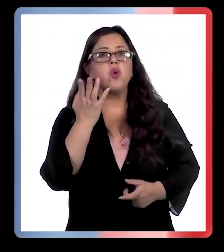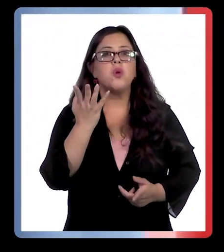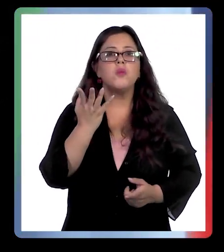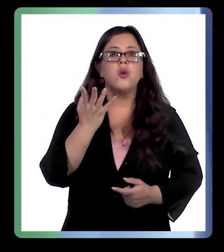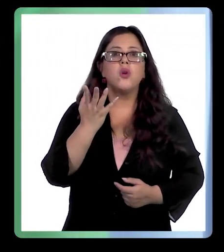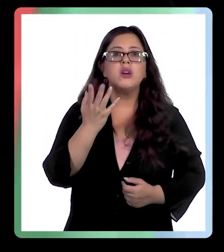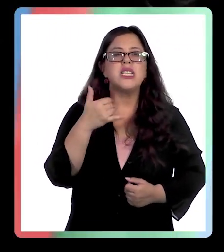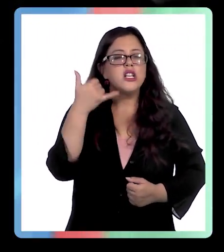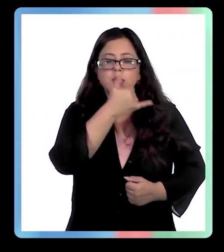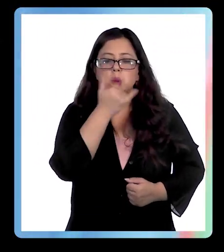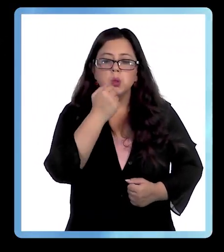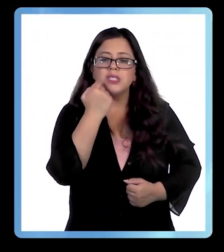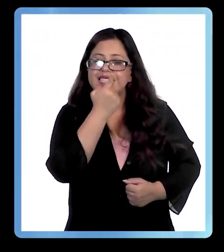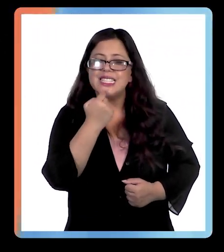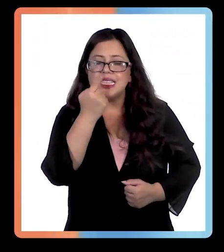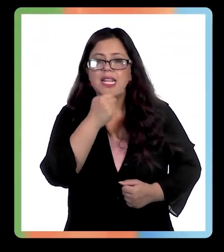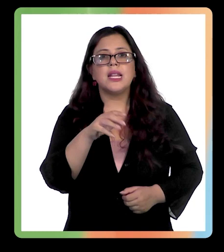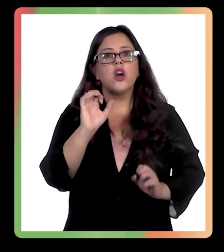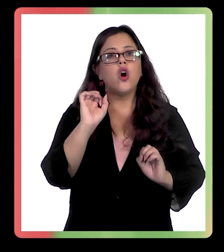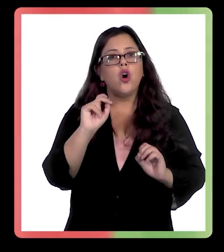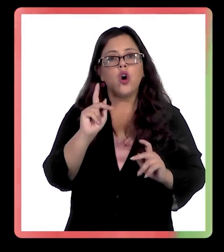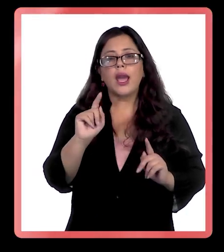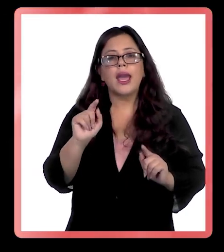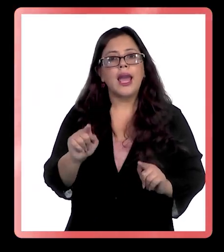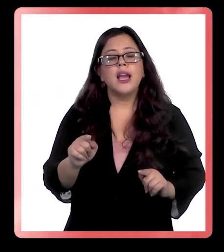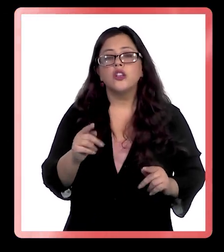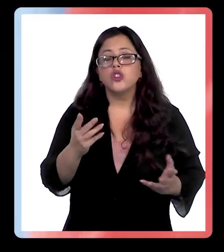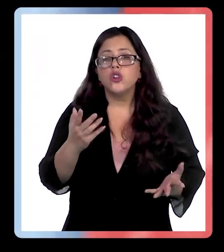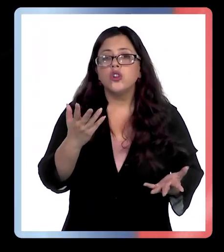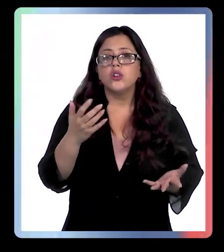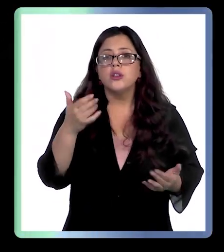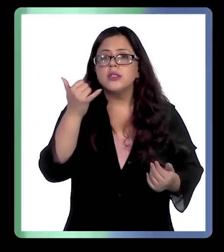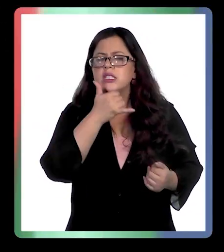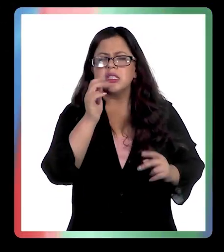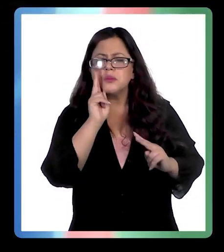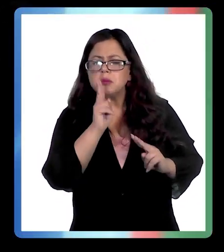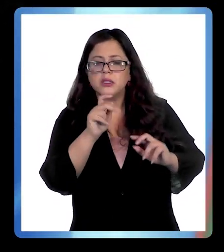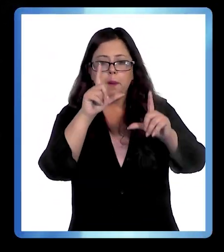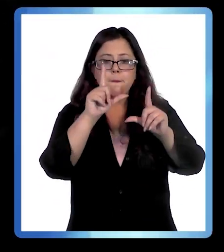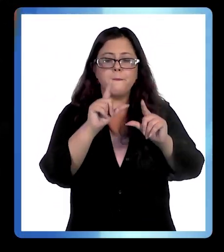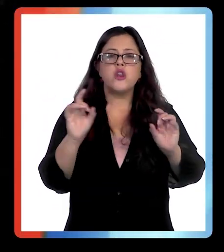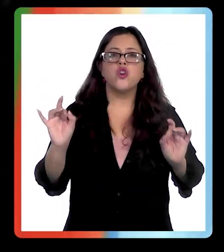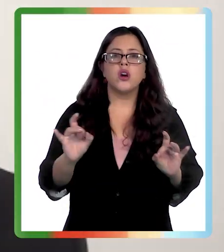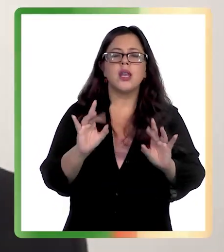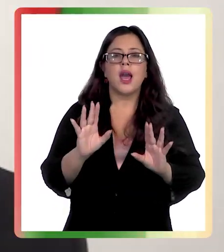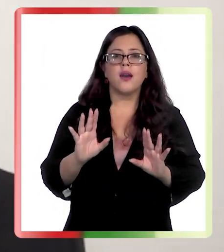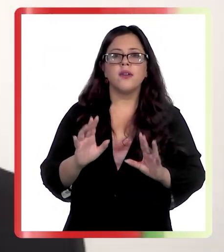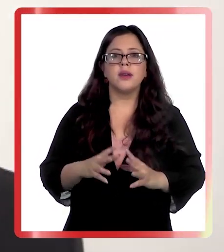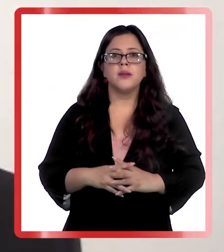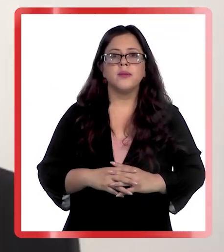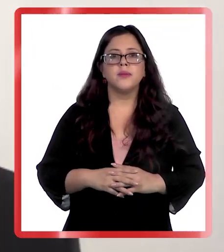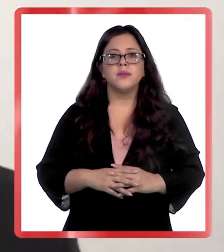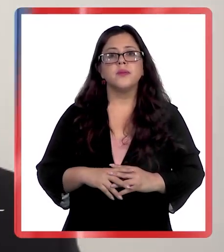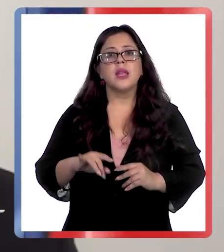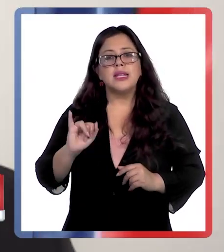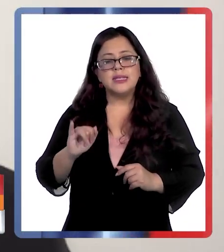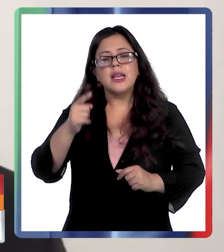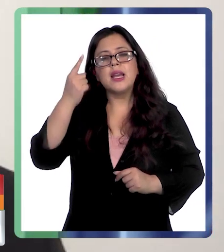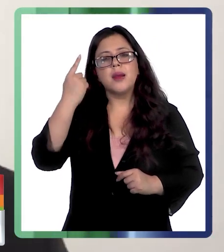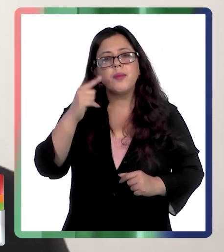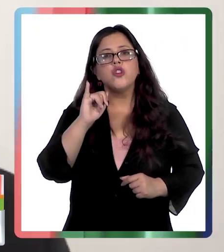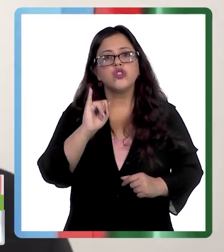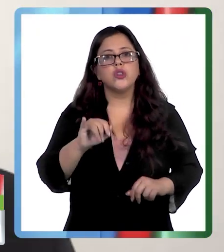fumo se me manchan los dientes O sea que se te manchen los dientes yo creo que es lo lo menos grave abuto